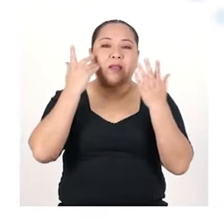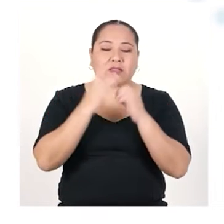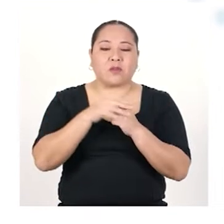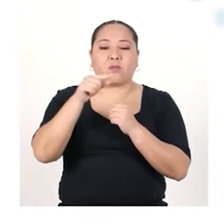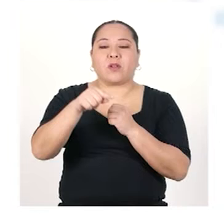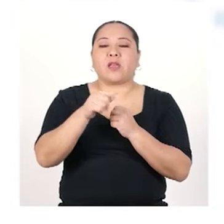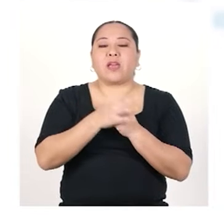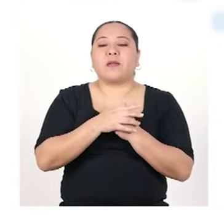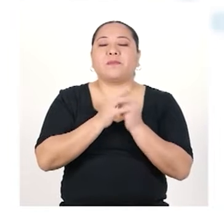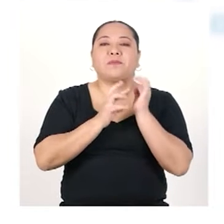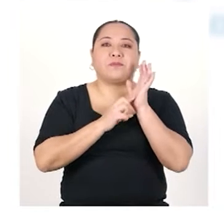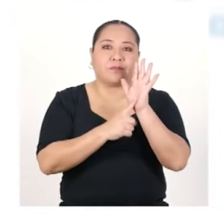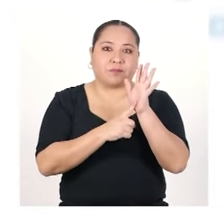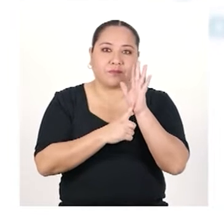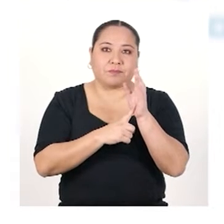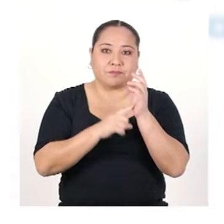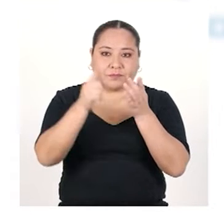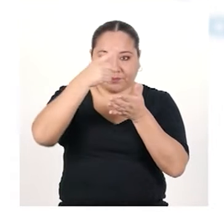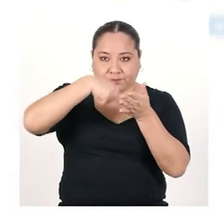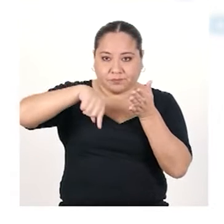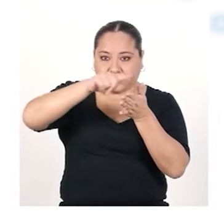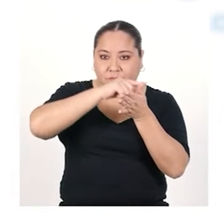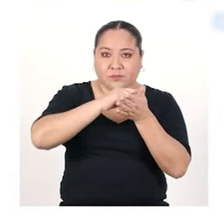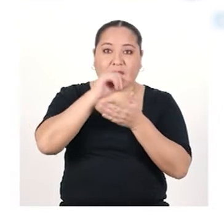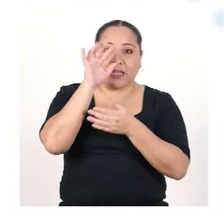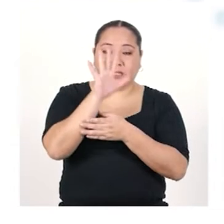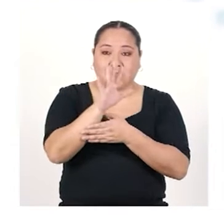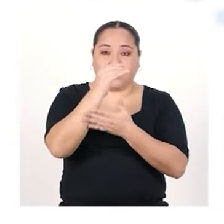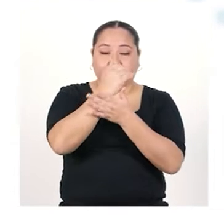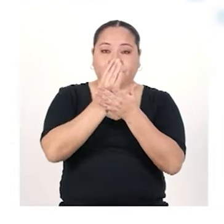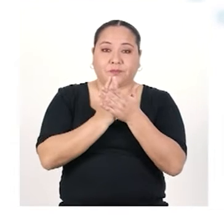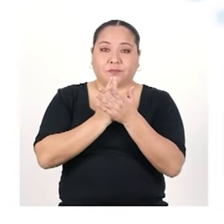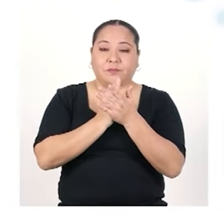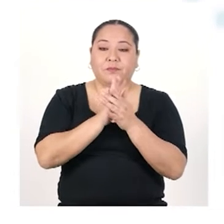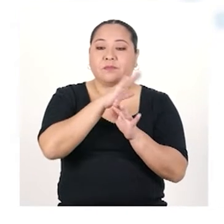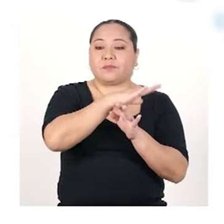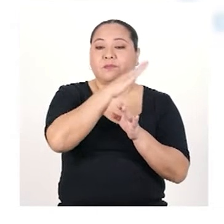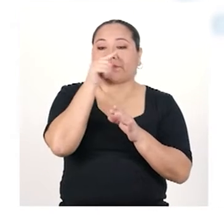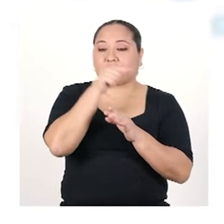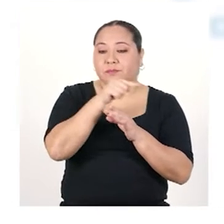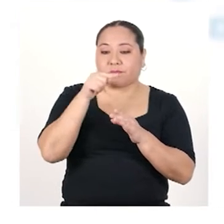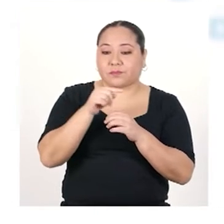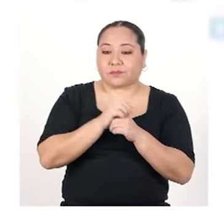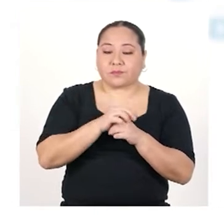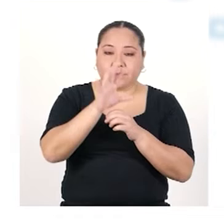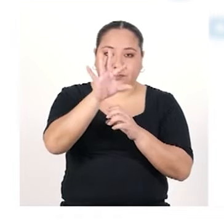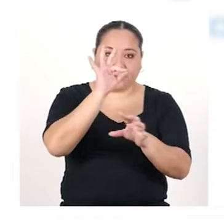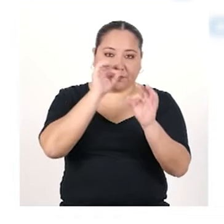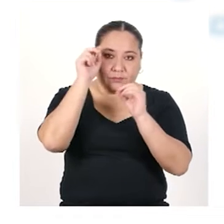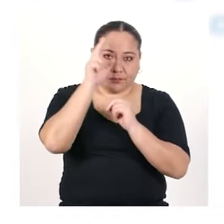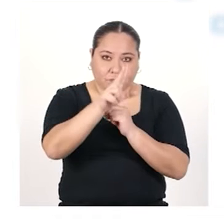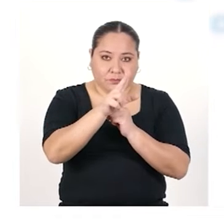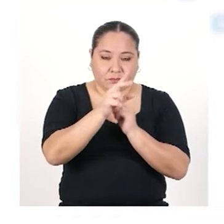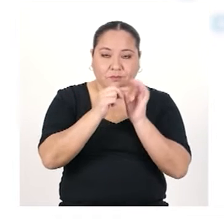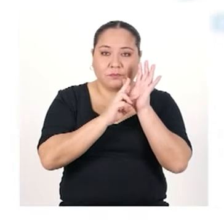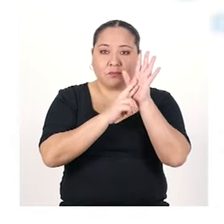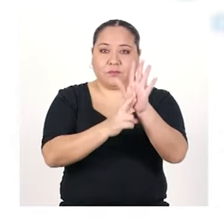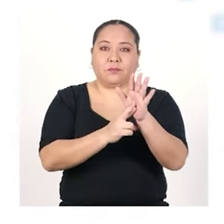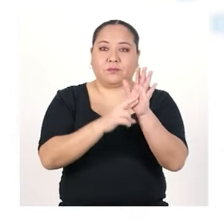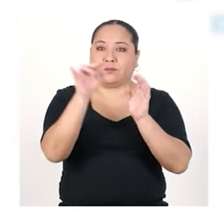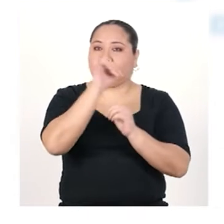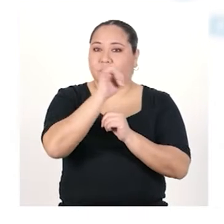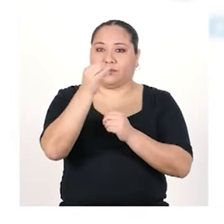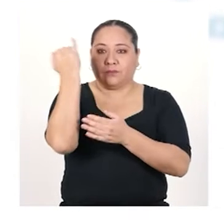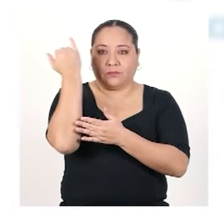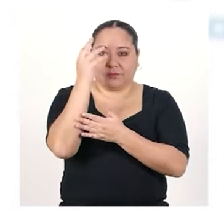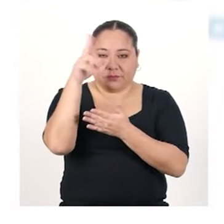que representa el círculo fue dividida en 5 partes, y de ellas se tomó 3, y nos representa la misma